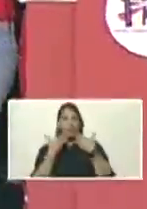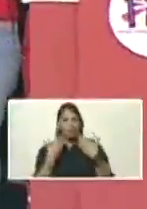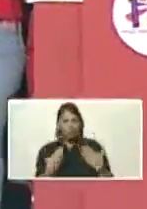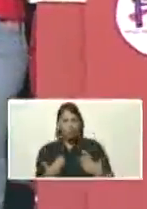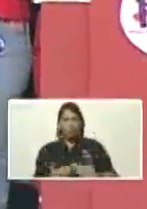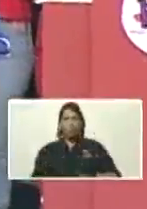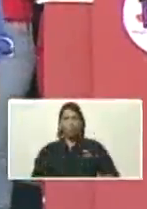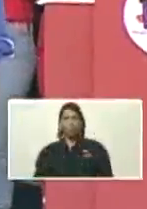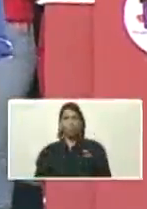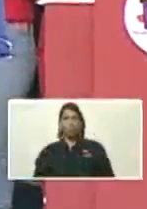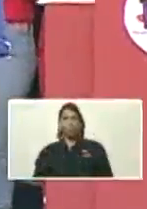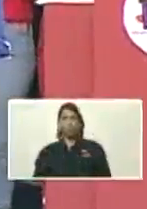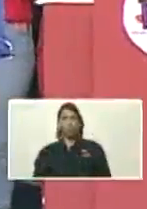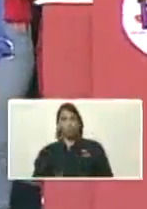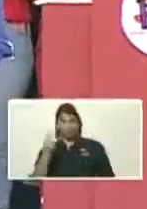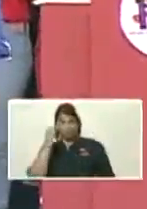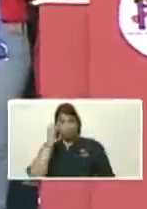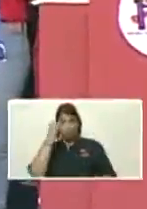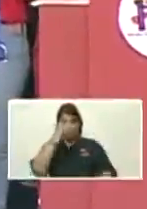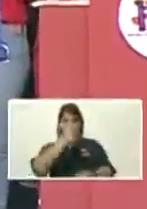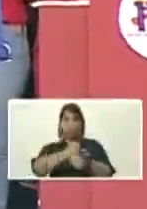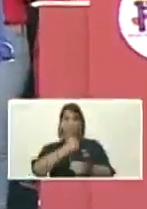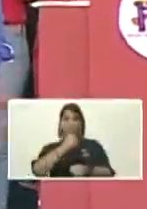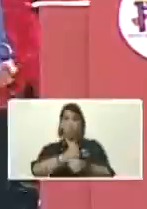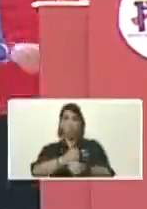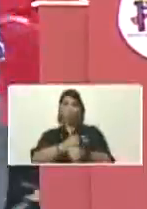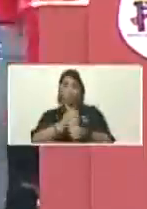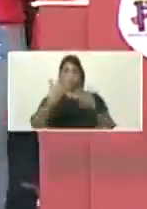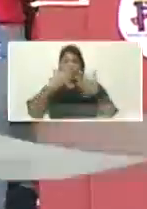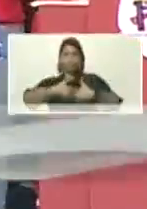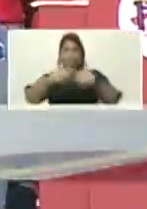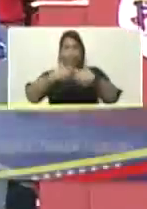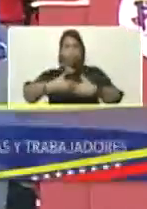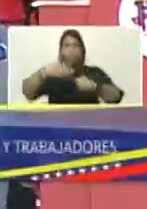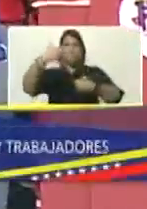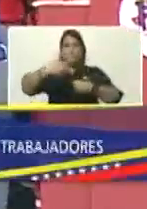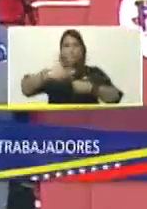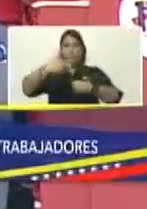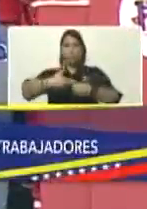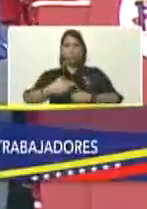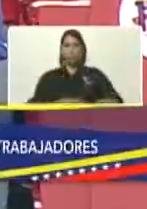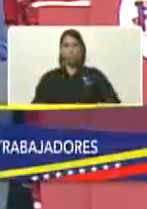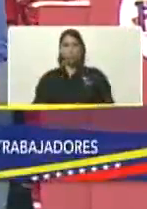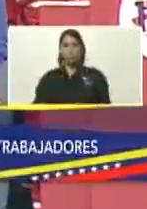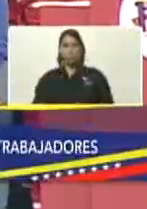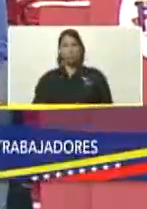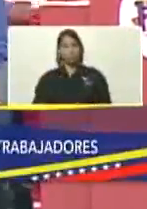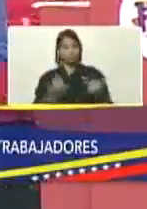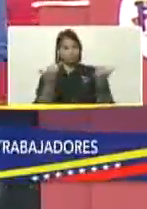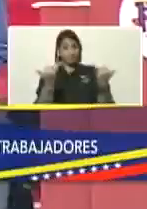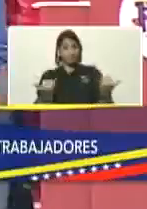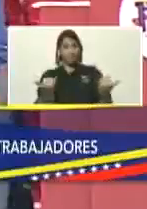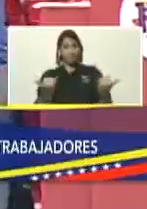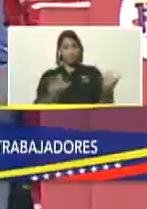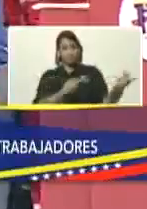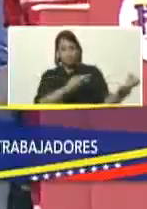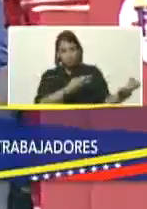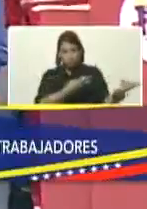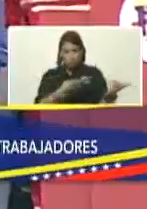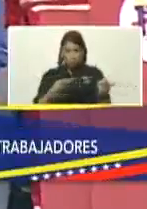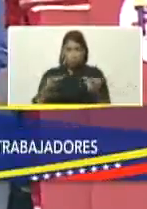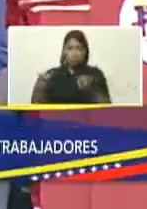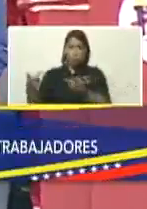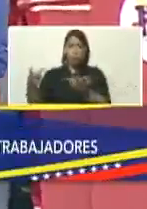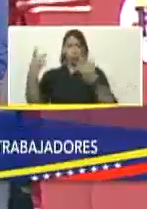Ana Rodríguez, trabajadora y mujer de la industria petrolera. Y ahora, Madera, vamos a recibir